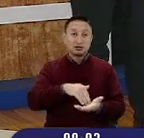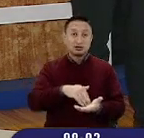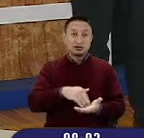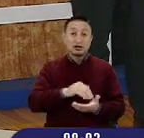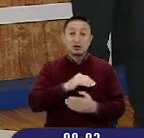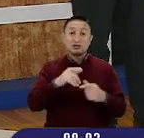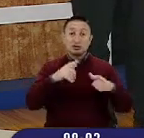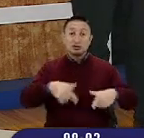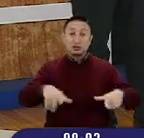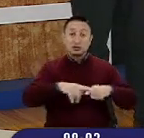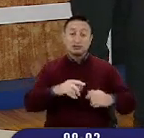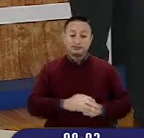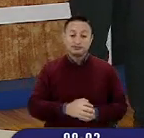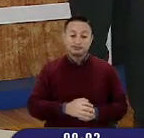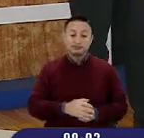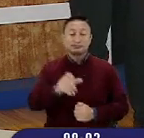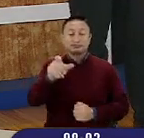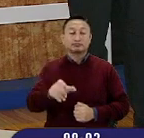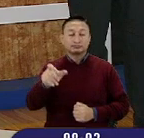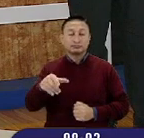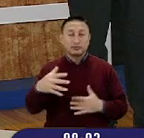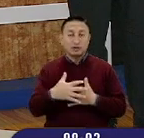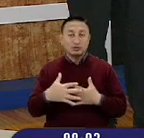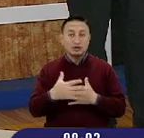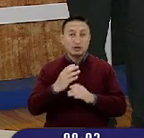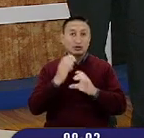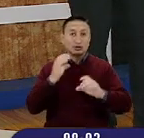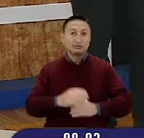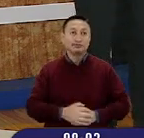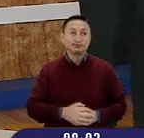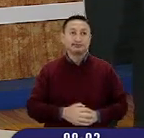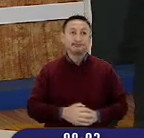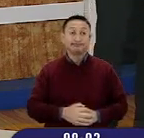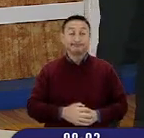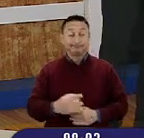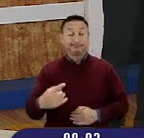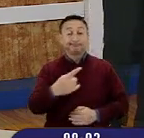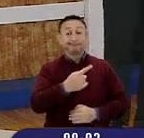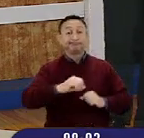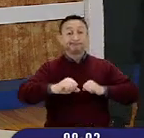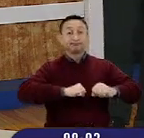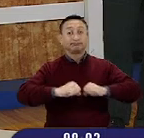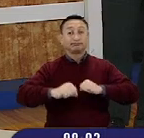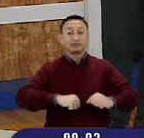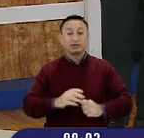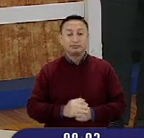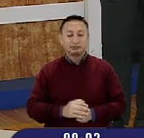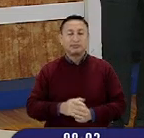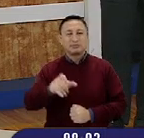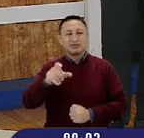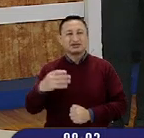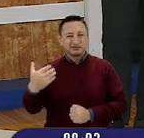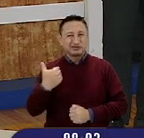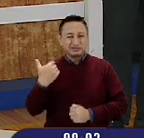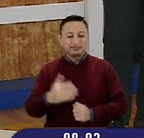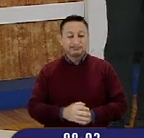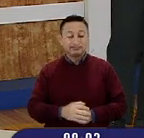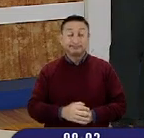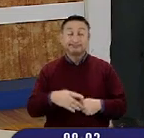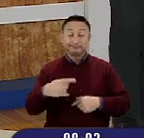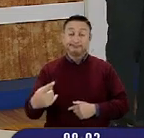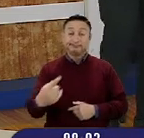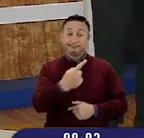lado. Los vecinos vamos con miedo en los buses. Y el accionar violento quedó registrado con las quejas ciudadanas. Así actúan